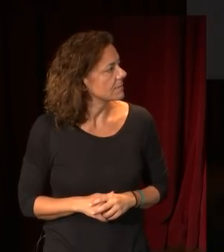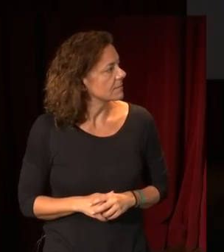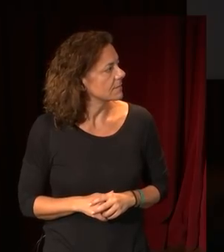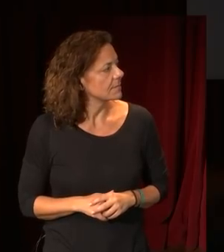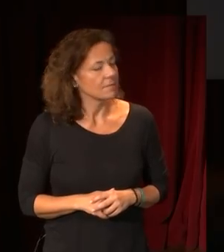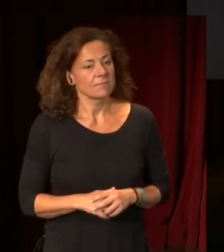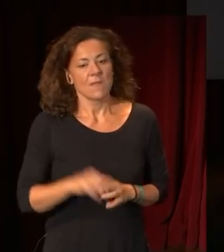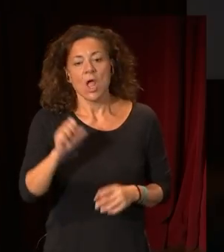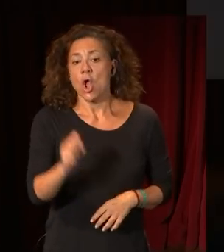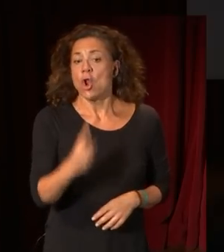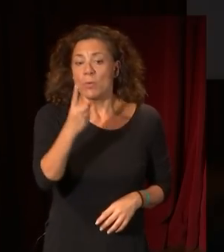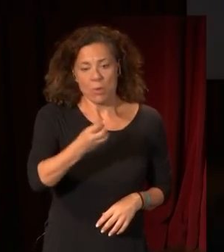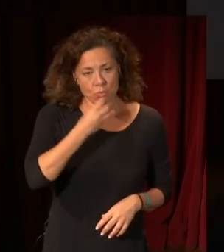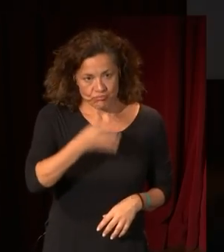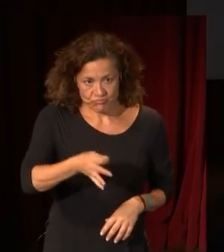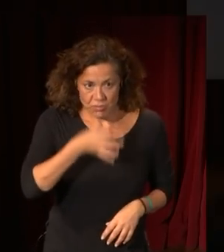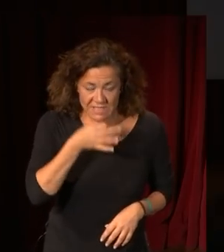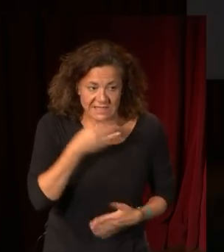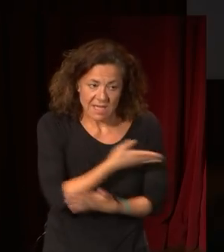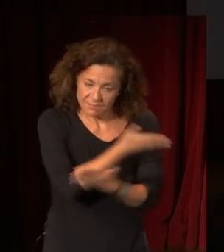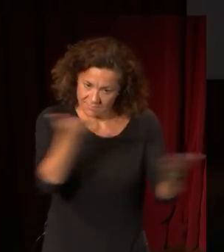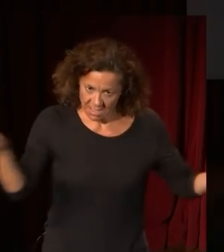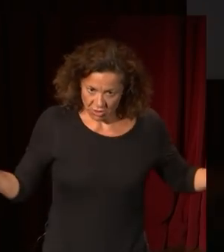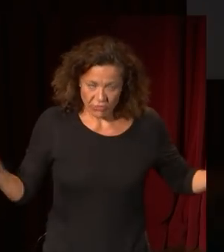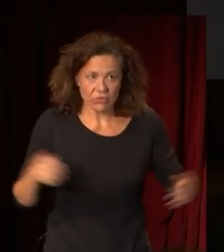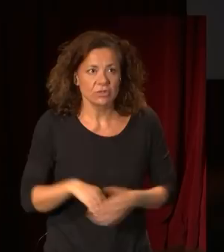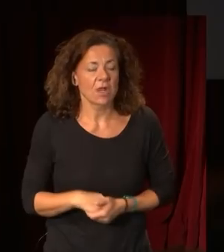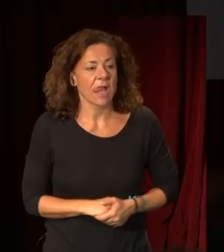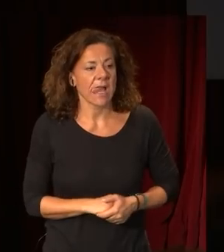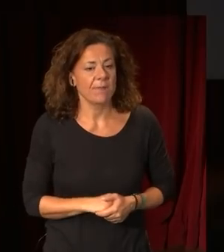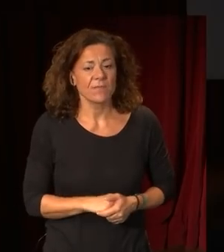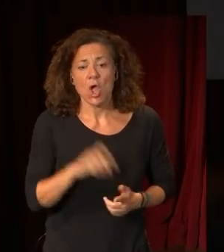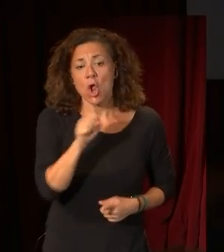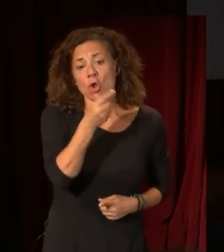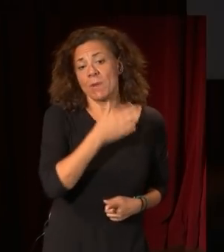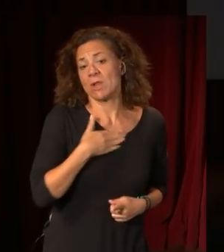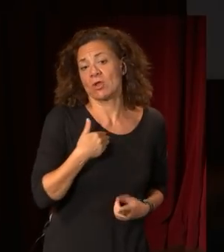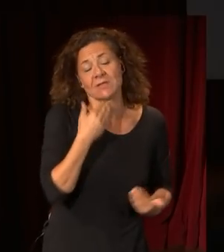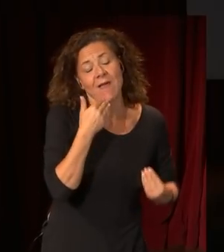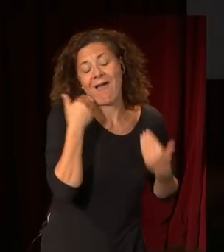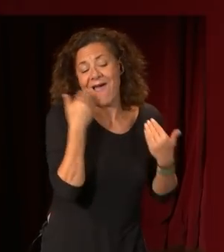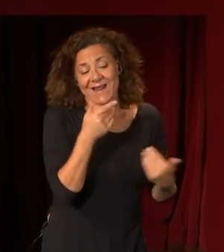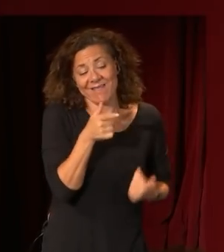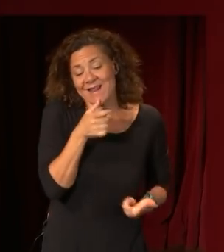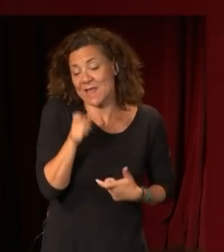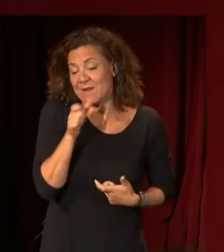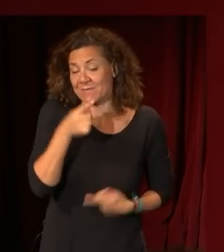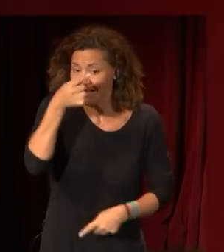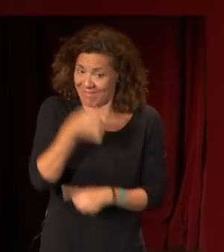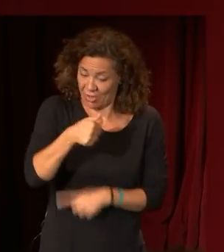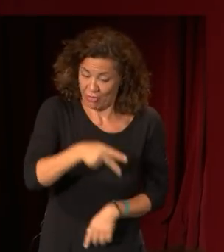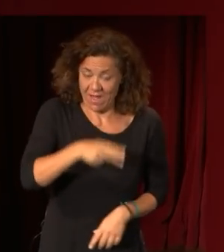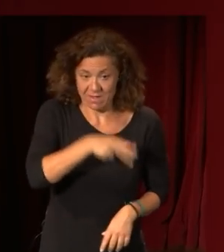en primer lugar muy buenas tardes a todos antes que nada agradecer estas amables palabras de miguel falomir